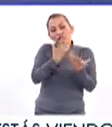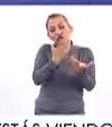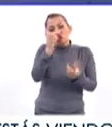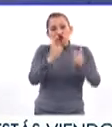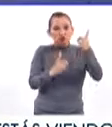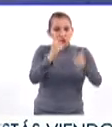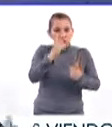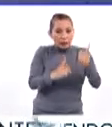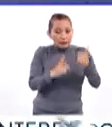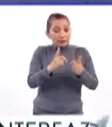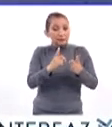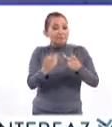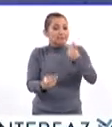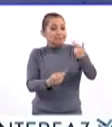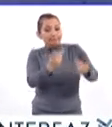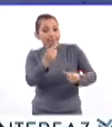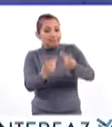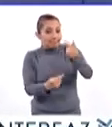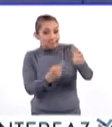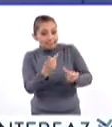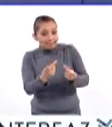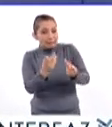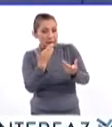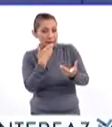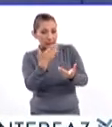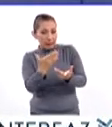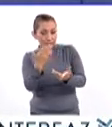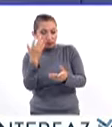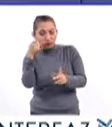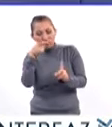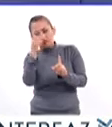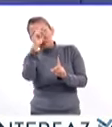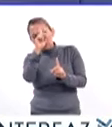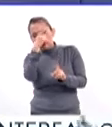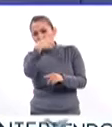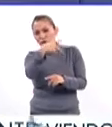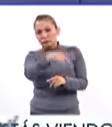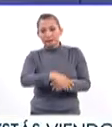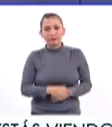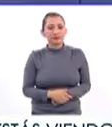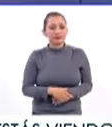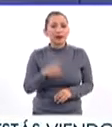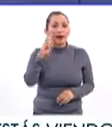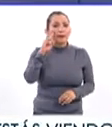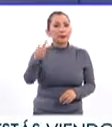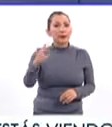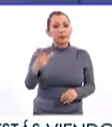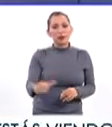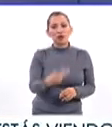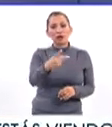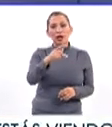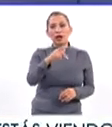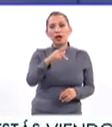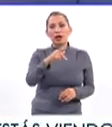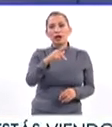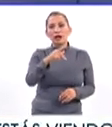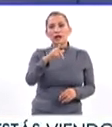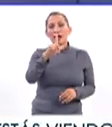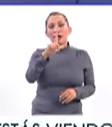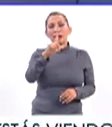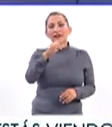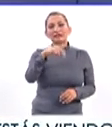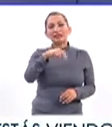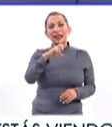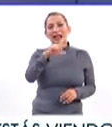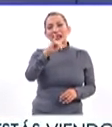sus preguntas y sobre todo, por supuesto, una muy buena orientación de tu parte. Así que vamos a ver las preguntas de